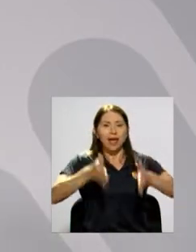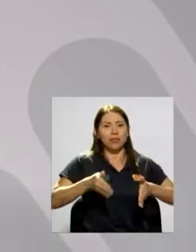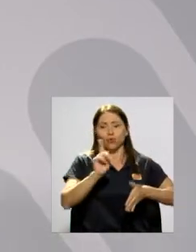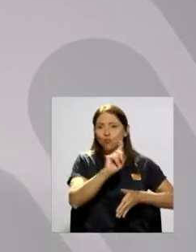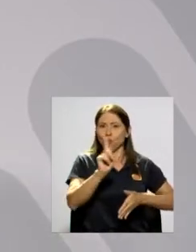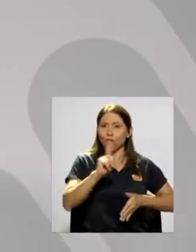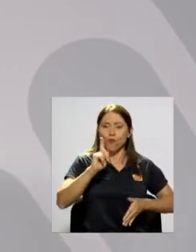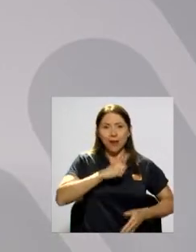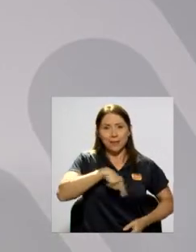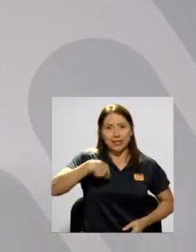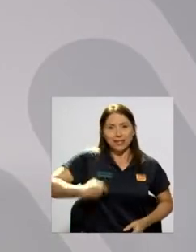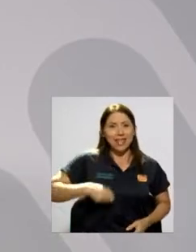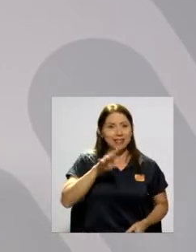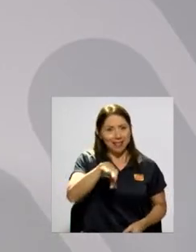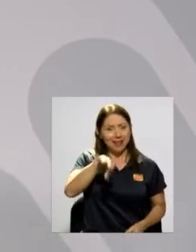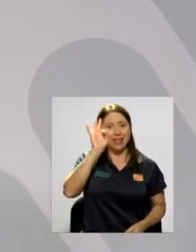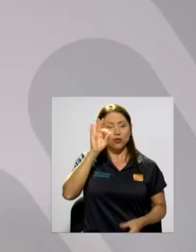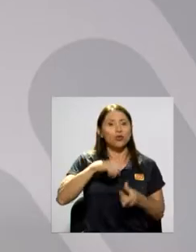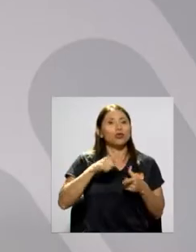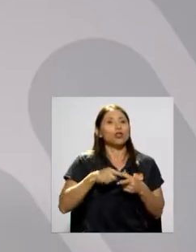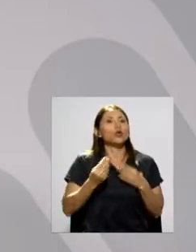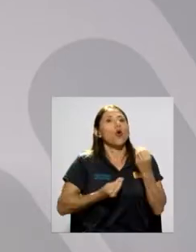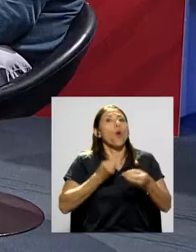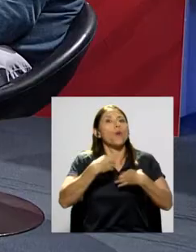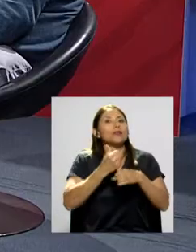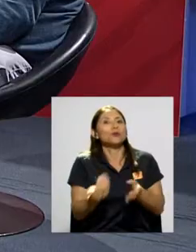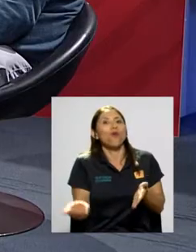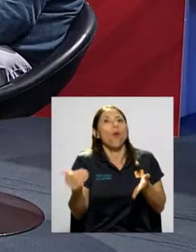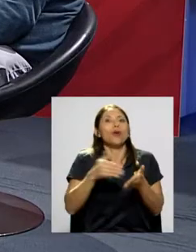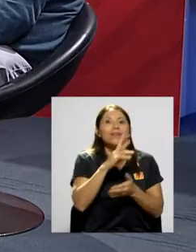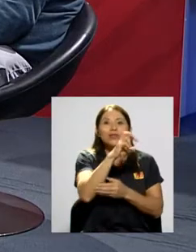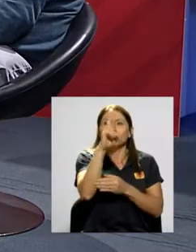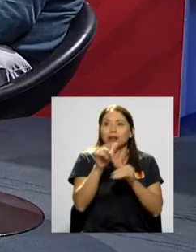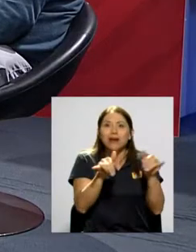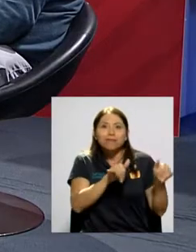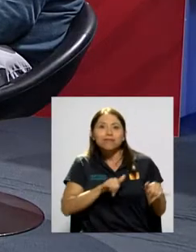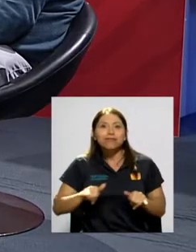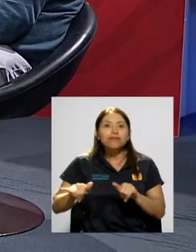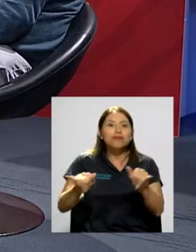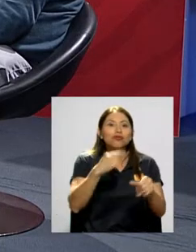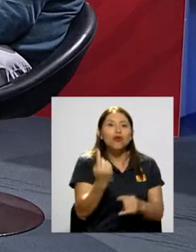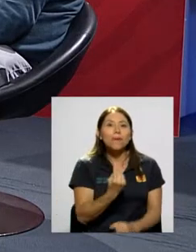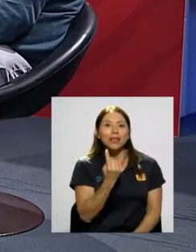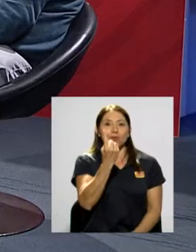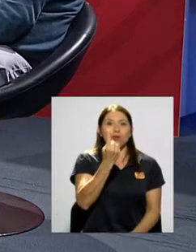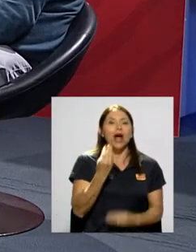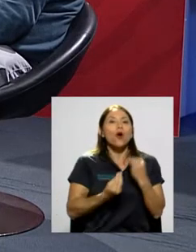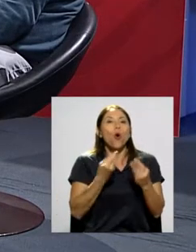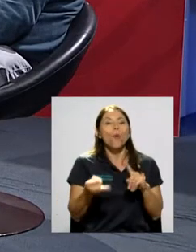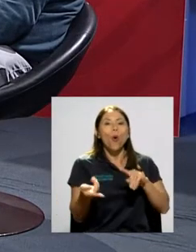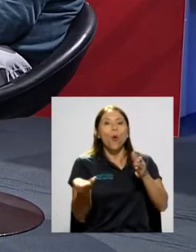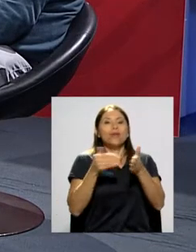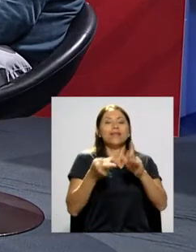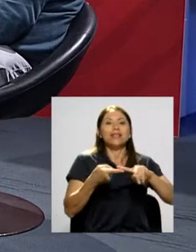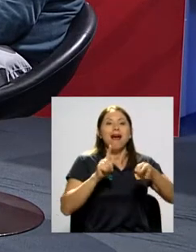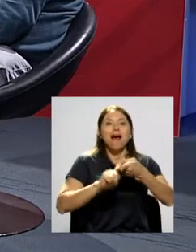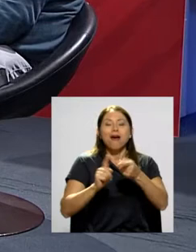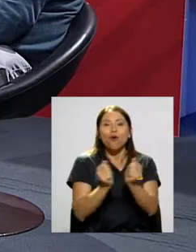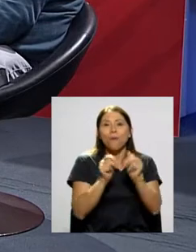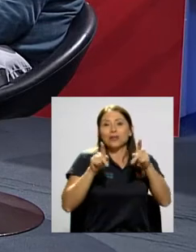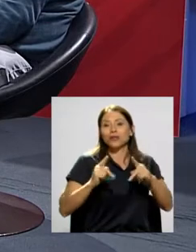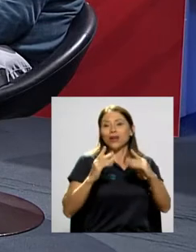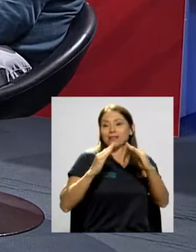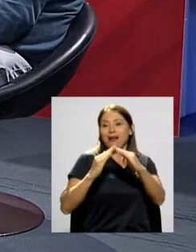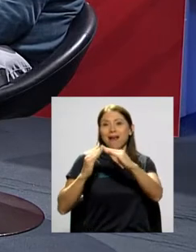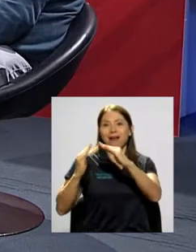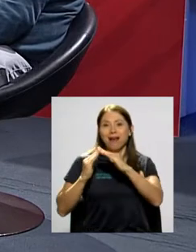electo. ¿Cómo volvemos a ser una sola Costa Rica? ¿Cómo nos amigamos con los vecinos, con los compañeros de trabajo y empezamos a